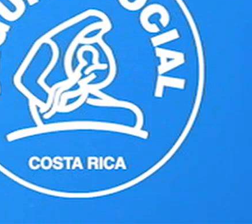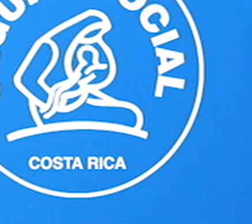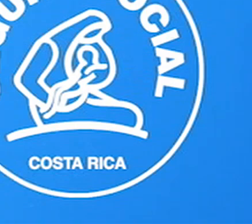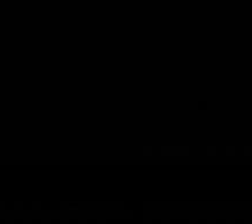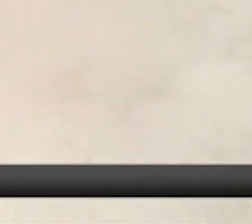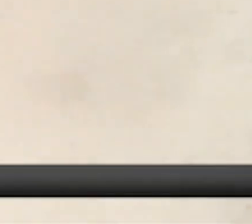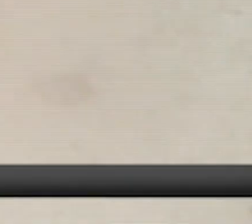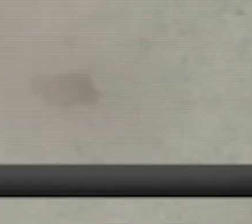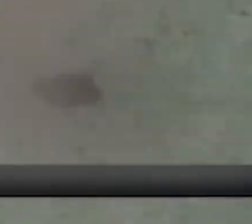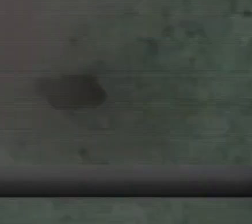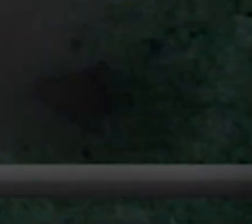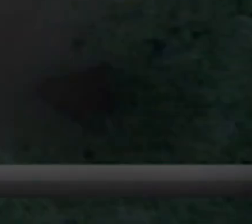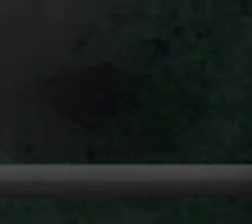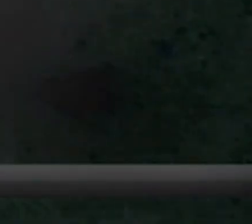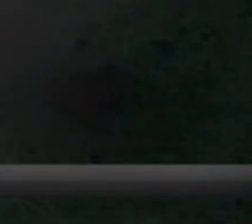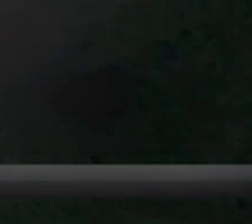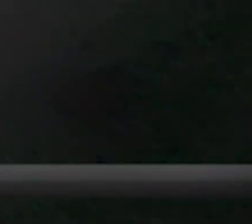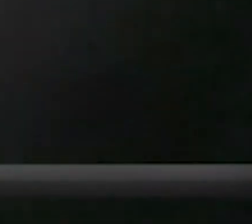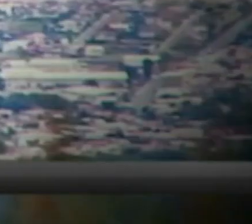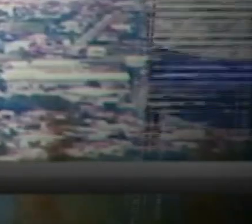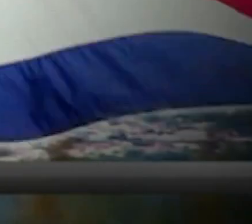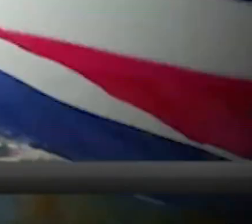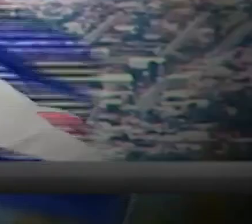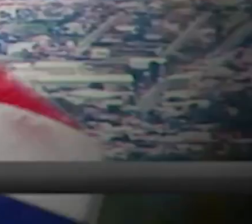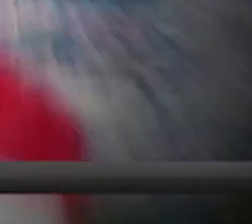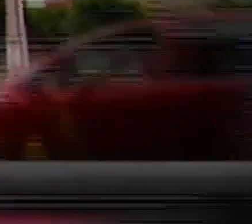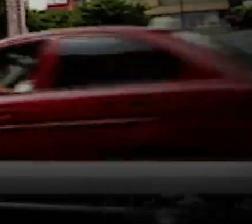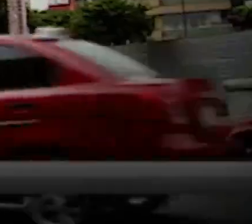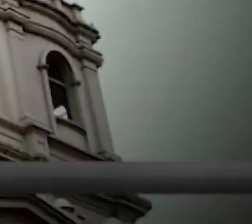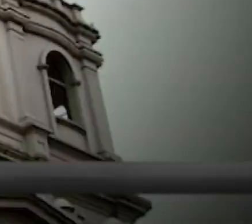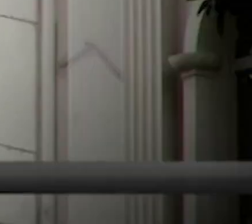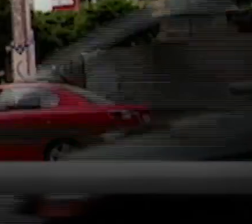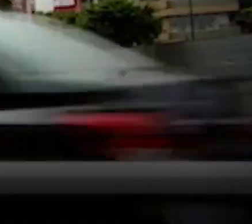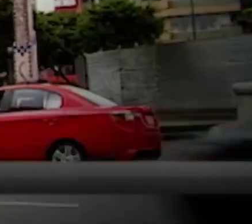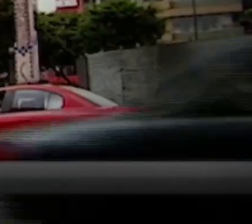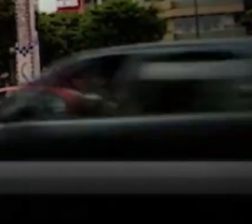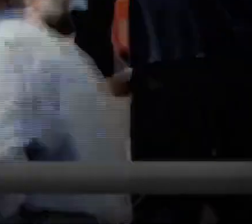Social. De la prestigiosa cadena rusa RT,